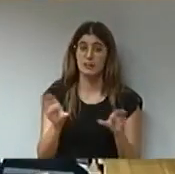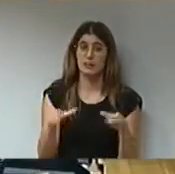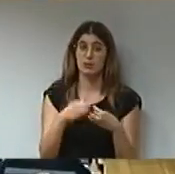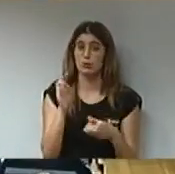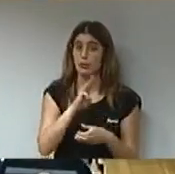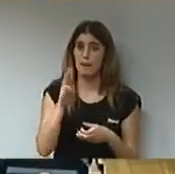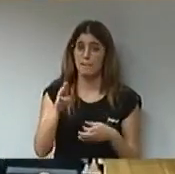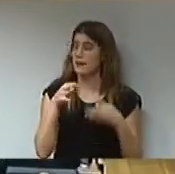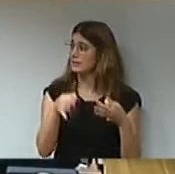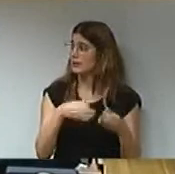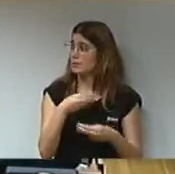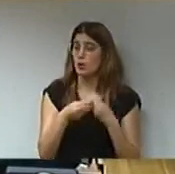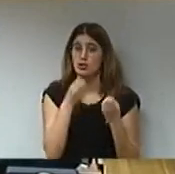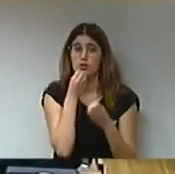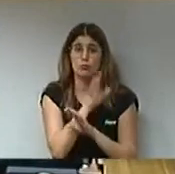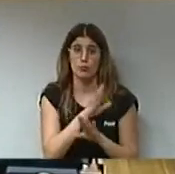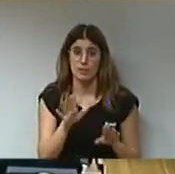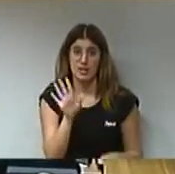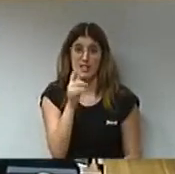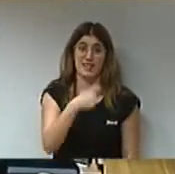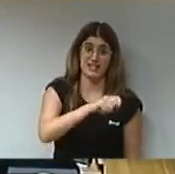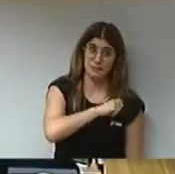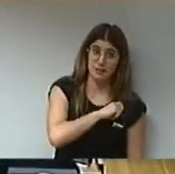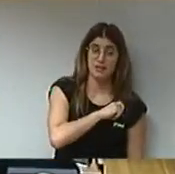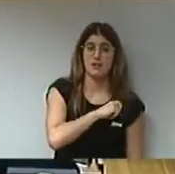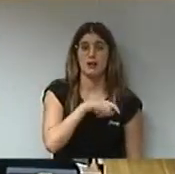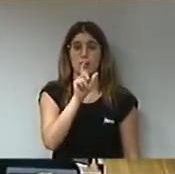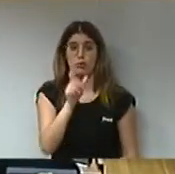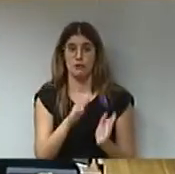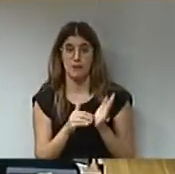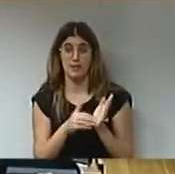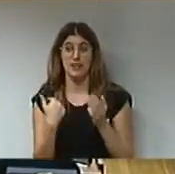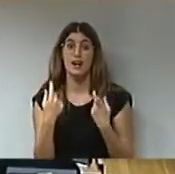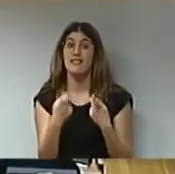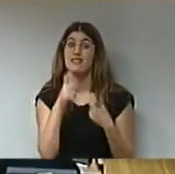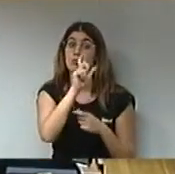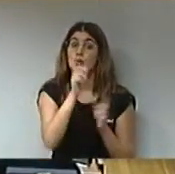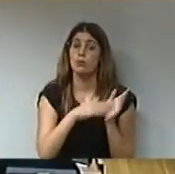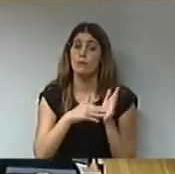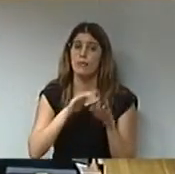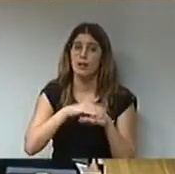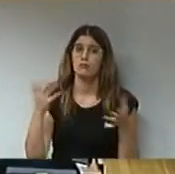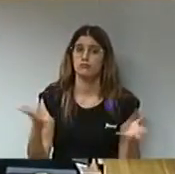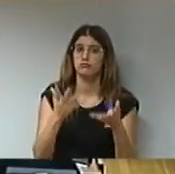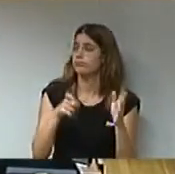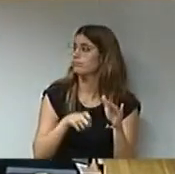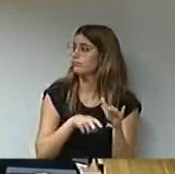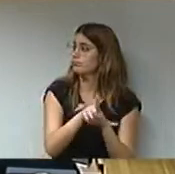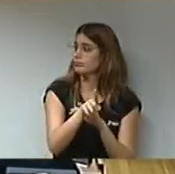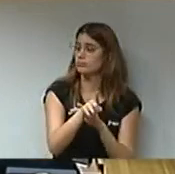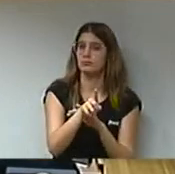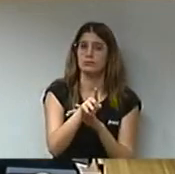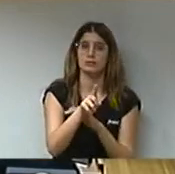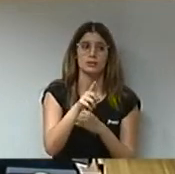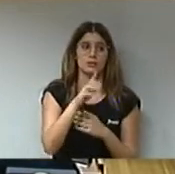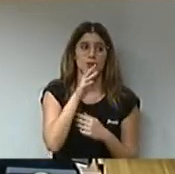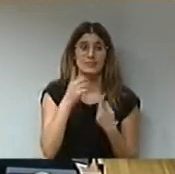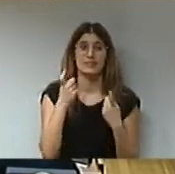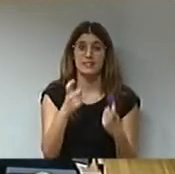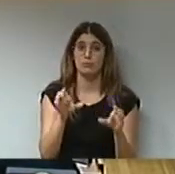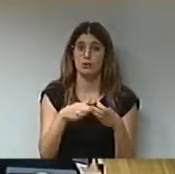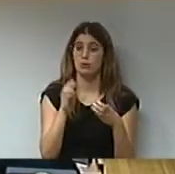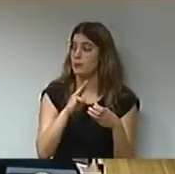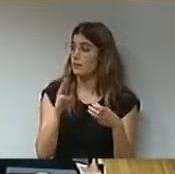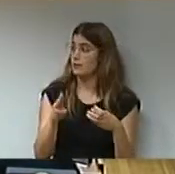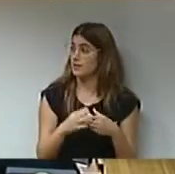a la altura, en España y en la comunidad. Necesitamos una comunidad con un nuevo impulso y un líder con garra. Necesitamos al Partido